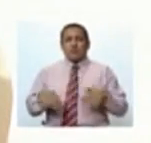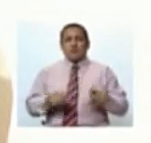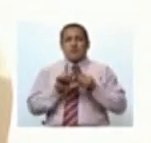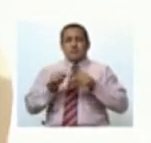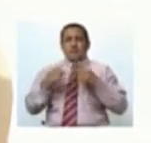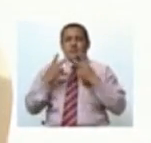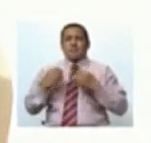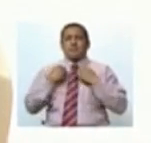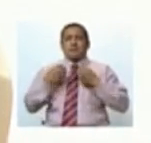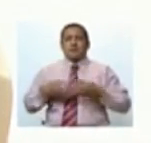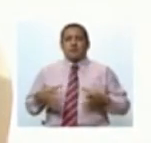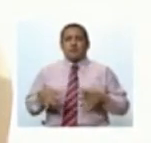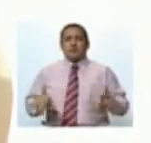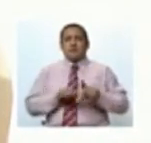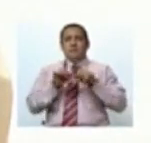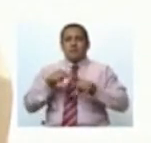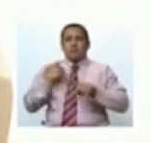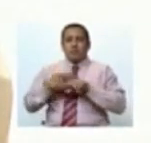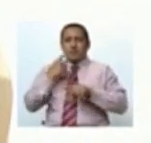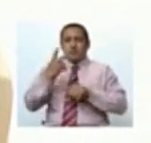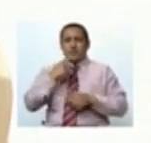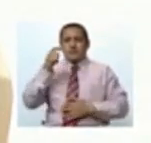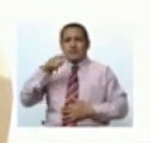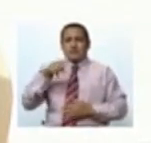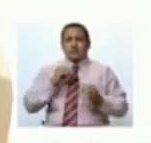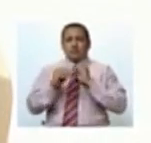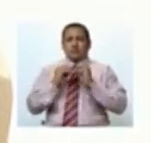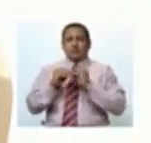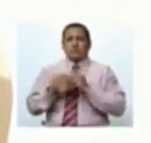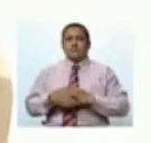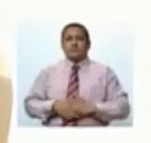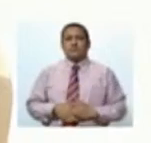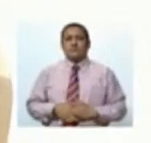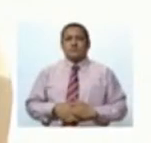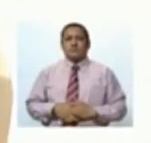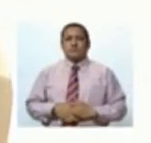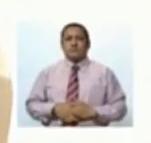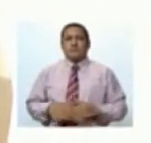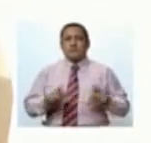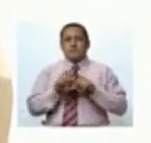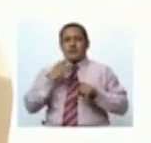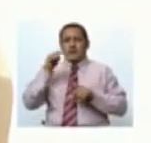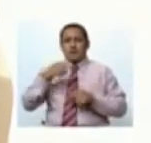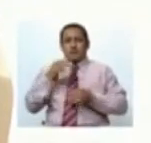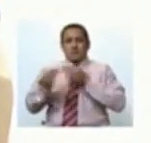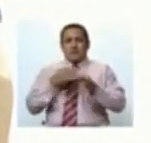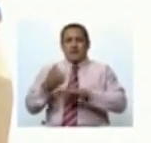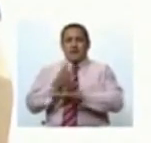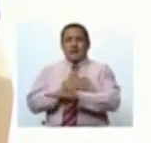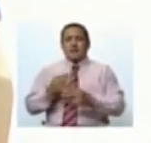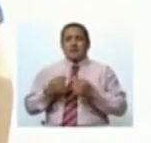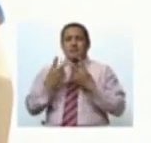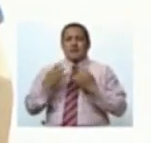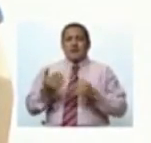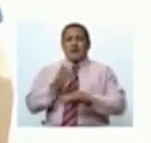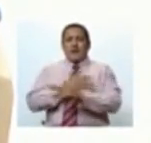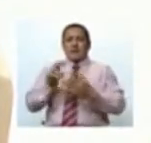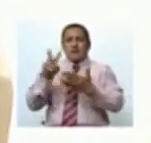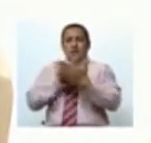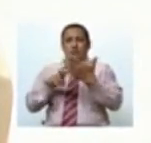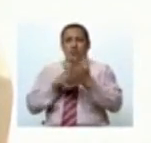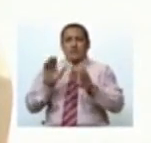cónyuge, en este caso, perjudicada y por ende corresponde la reparación. Correcto. ¿No? Y esto, si me permites, sí. Pero tiene que ver